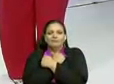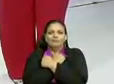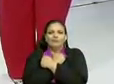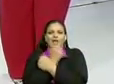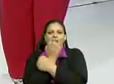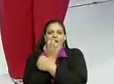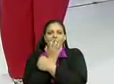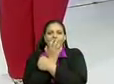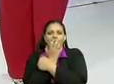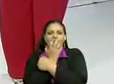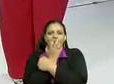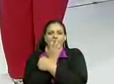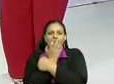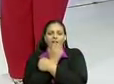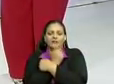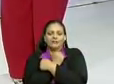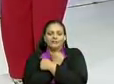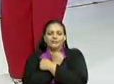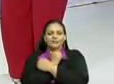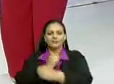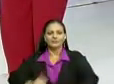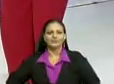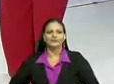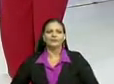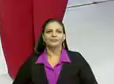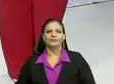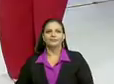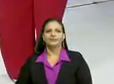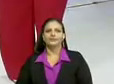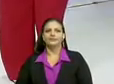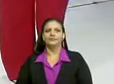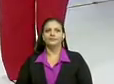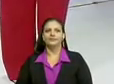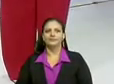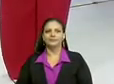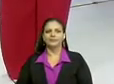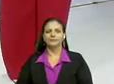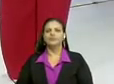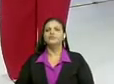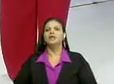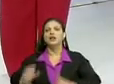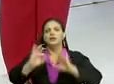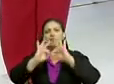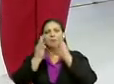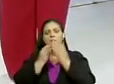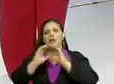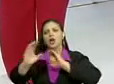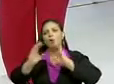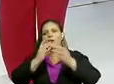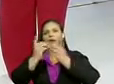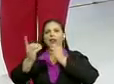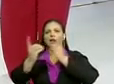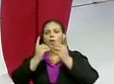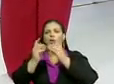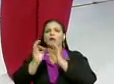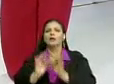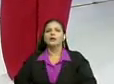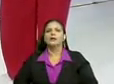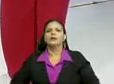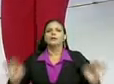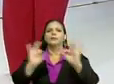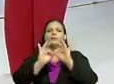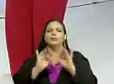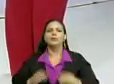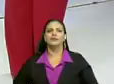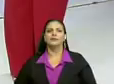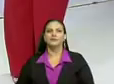ese arrumaco y conversando. Claro. Es bueno para la familia. Por supuesto. El diálogo, la conversación es importante. Así que aprovechemos